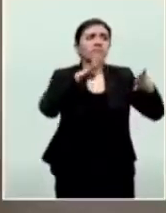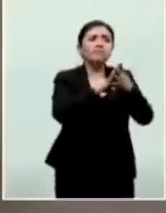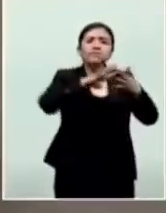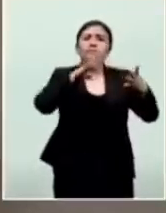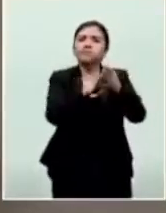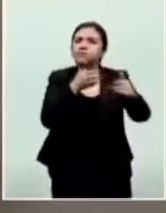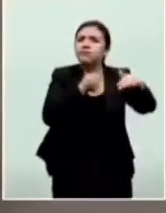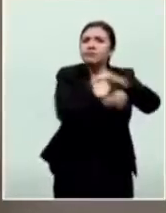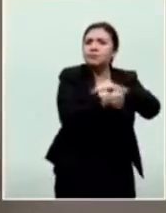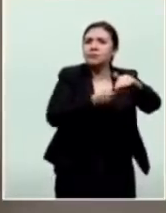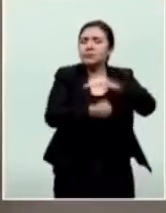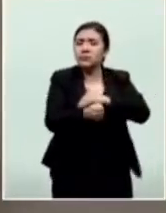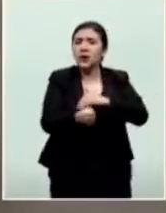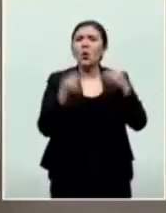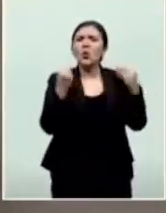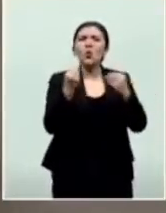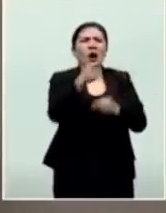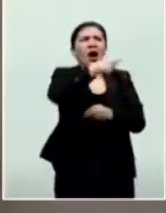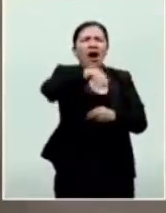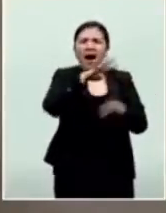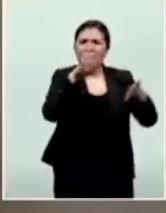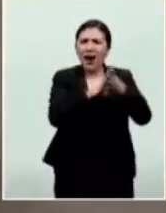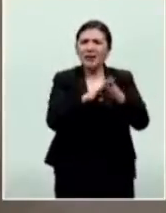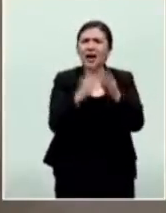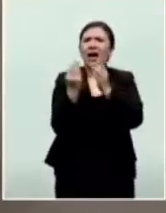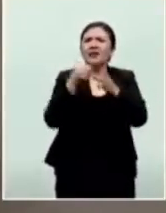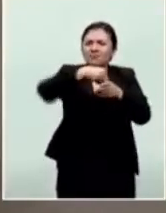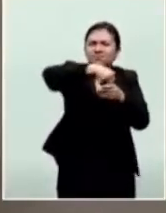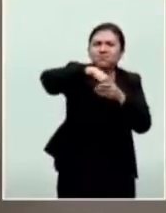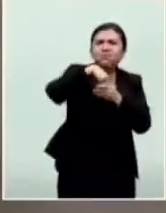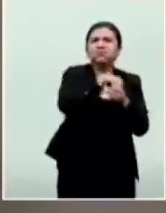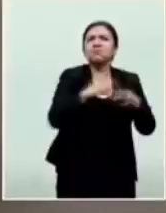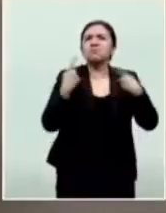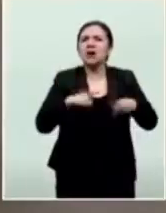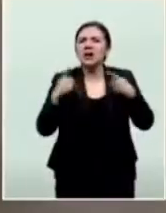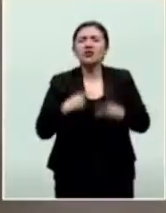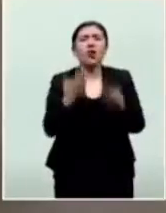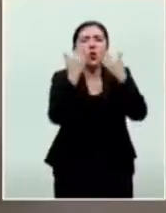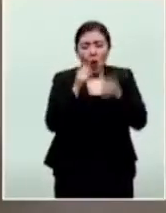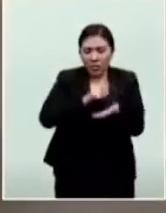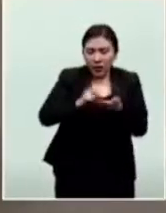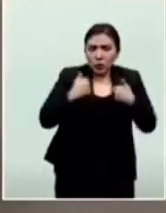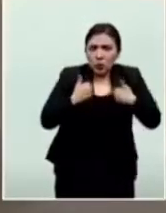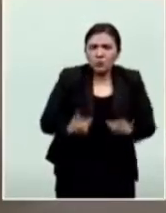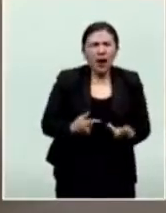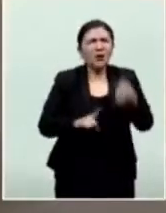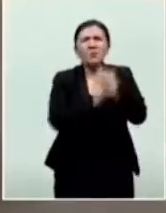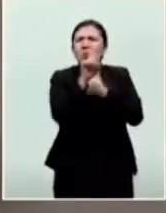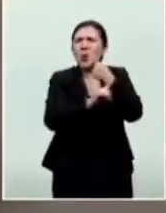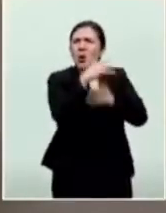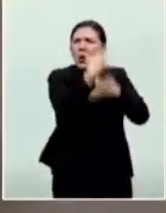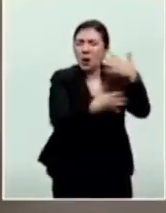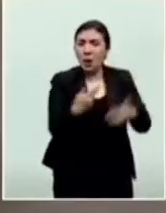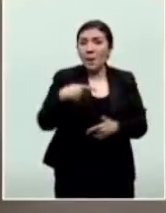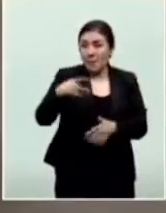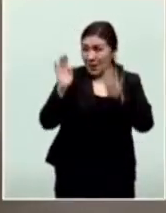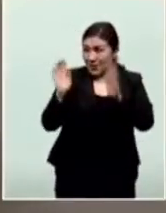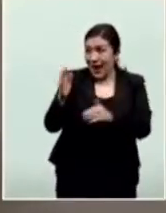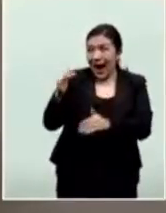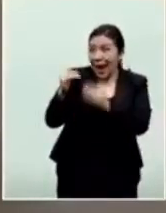prisiones, generando hacinamiento, violación de derechos humanos y otros problemas, pero no ha disminuido ni la